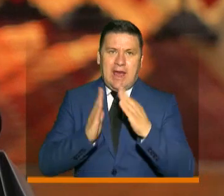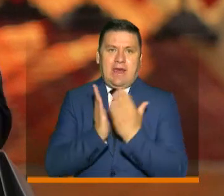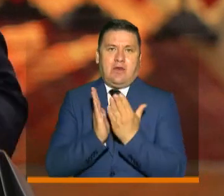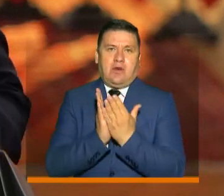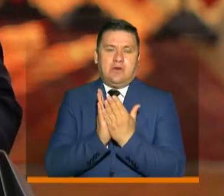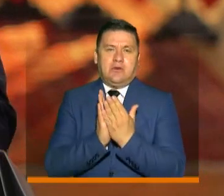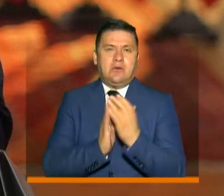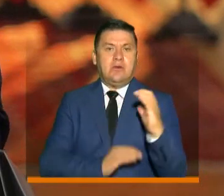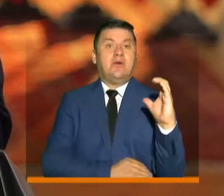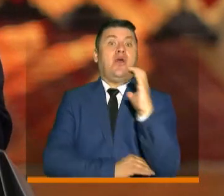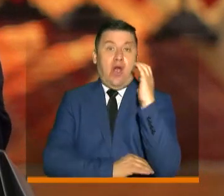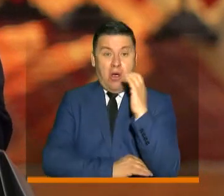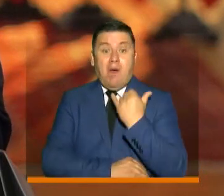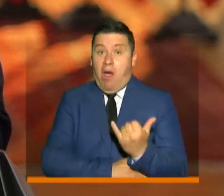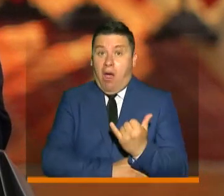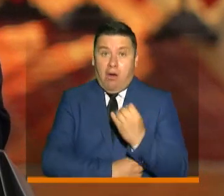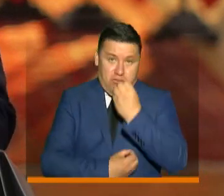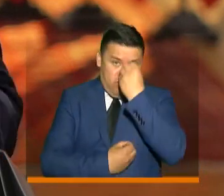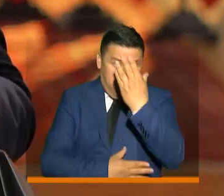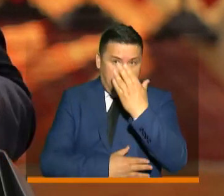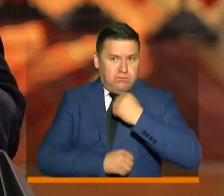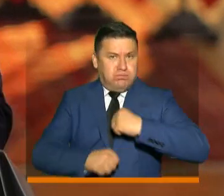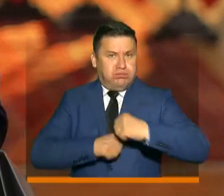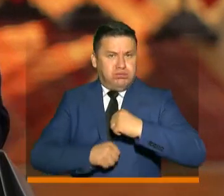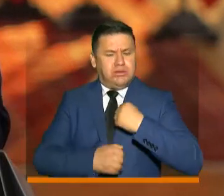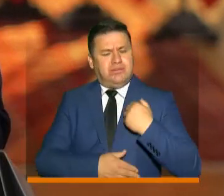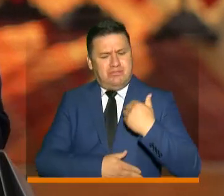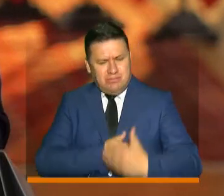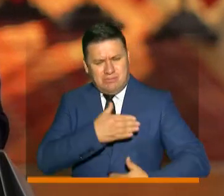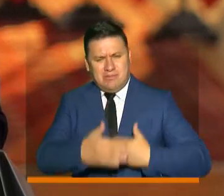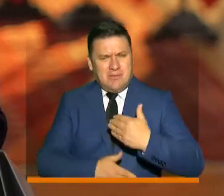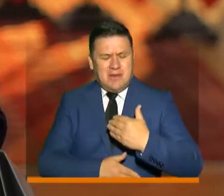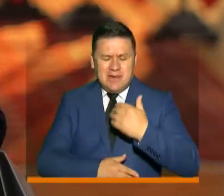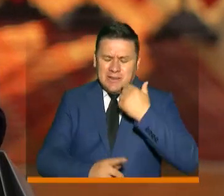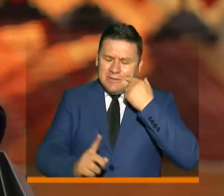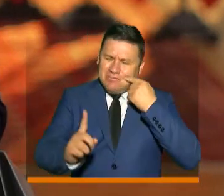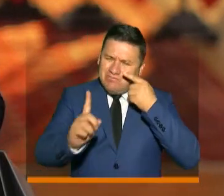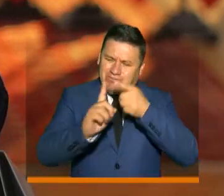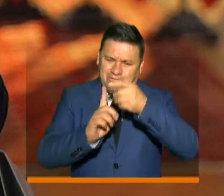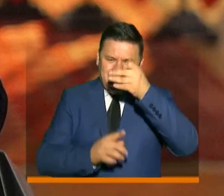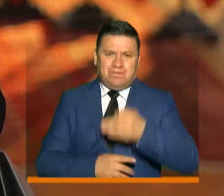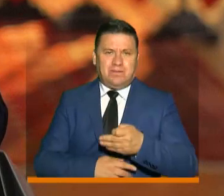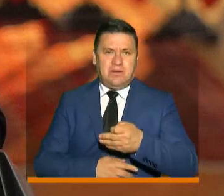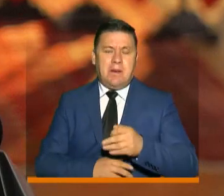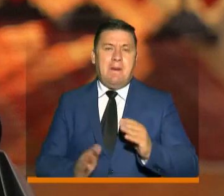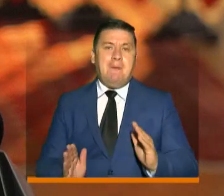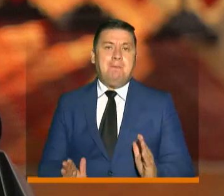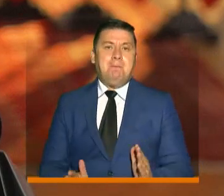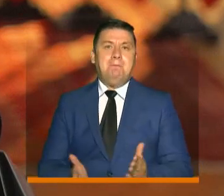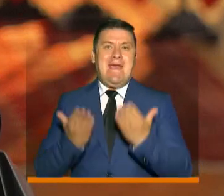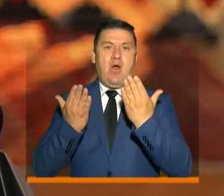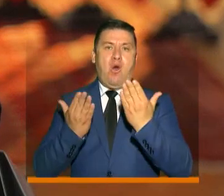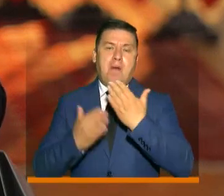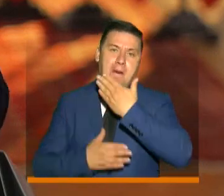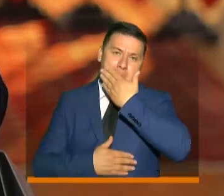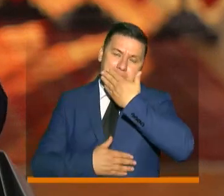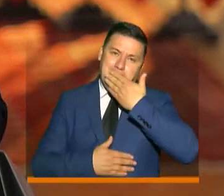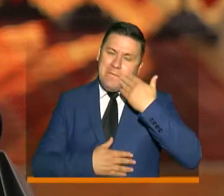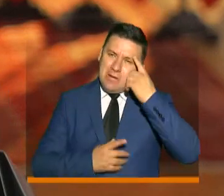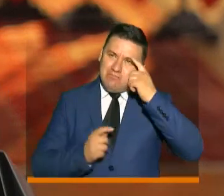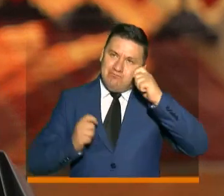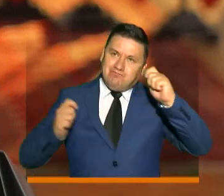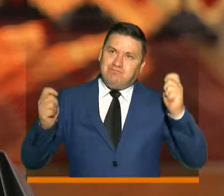colombia así lo está haciendo y hemos avanzado convencidos de que es el mejor vehículo para